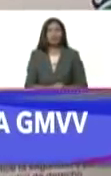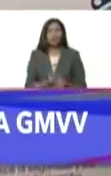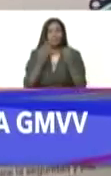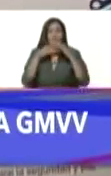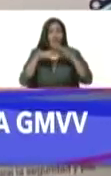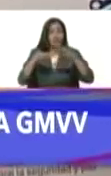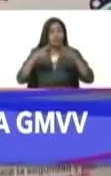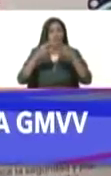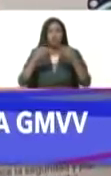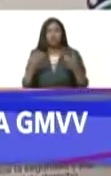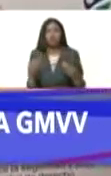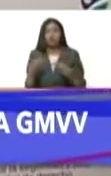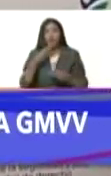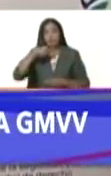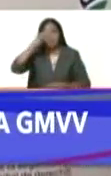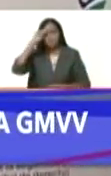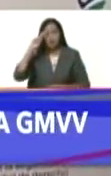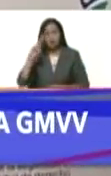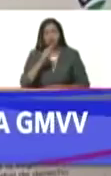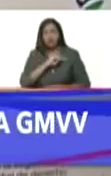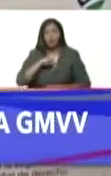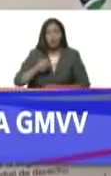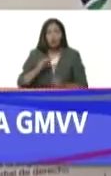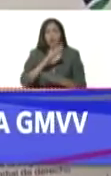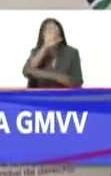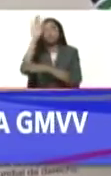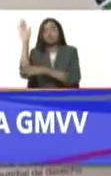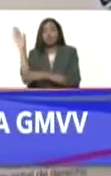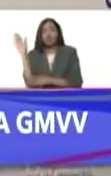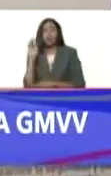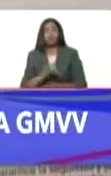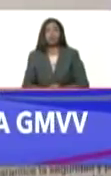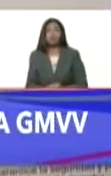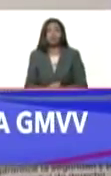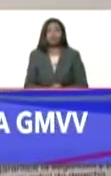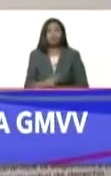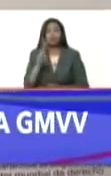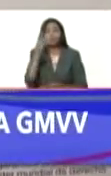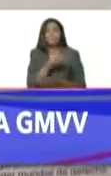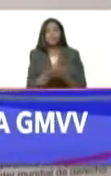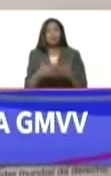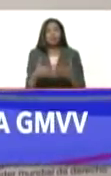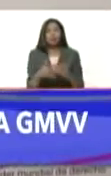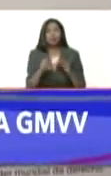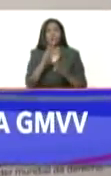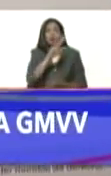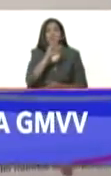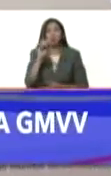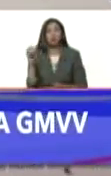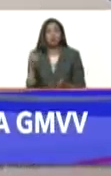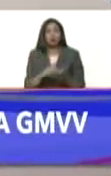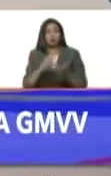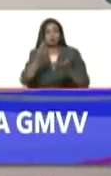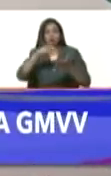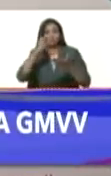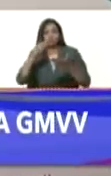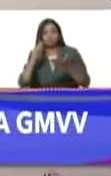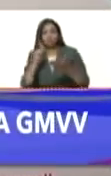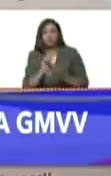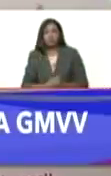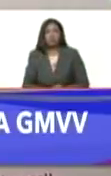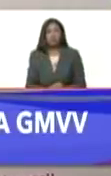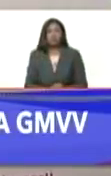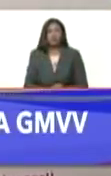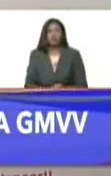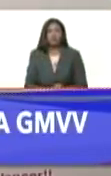Bendíceme, Padre nuestro que estás en los cielos, 2.800.000 firmas. Y para que ustedes recuerden a nuestro